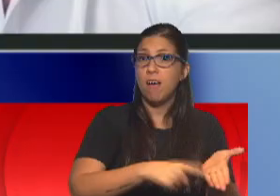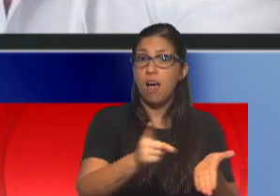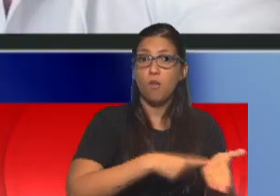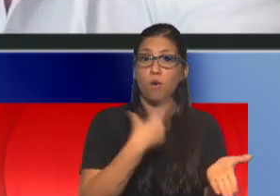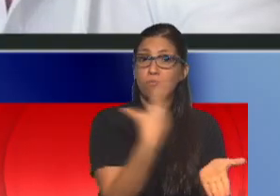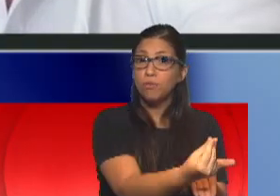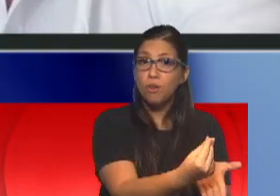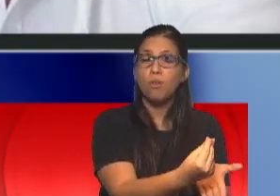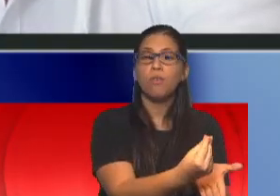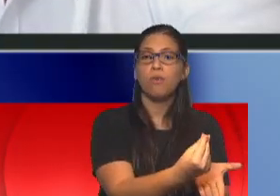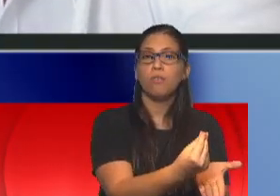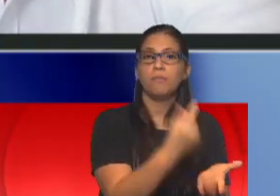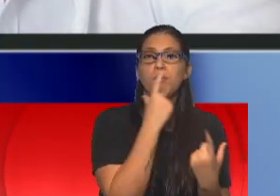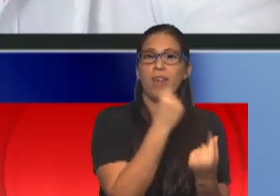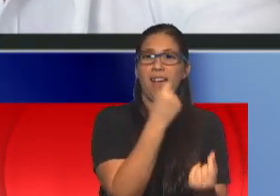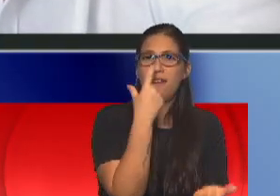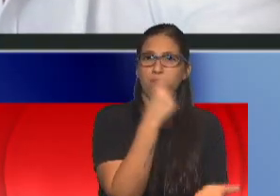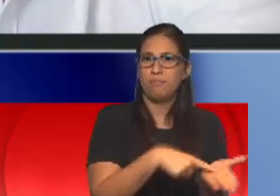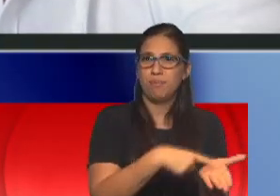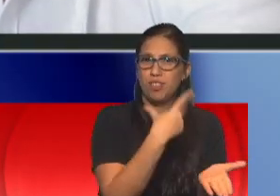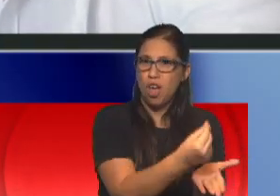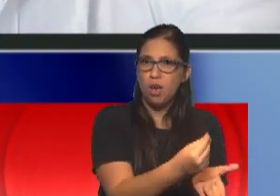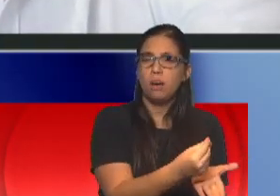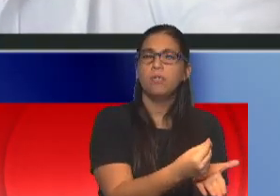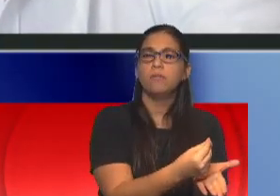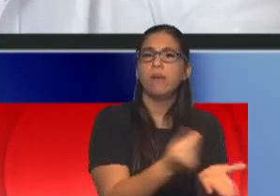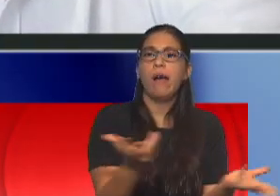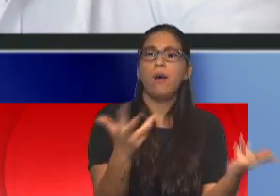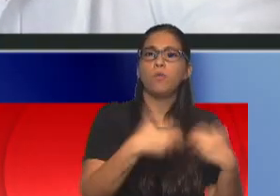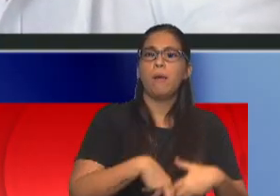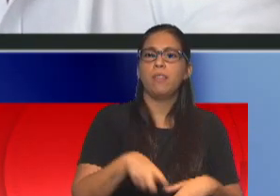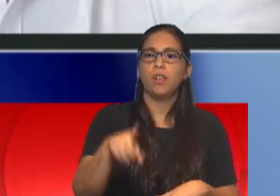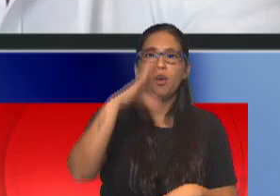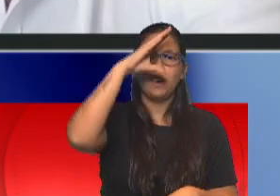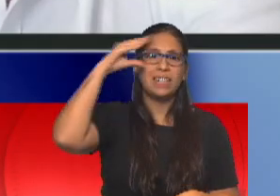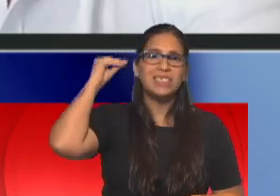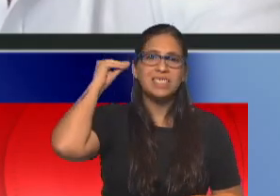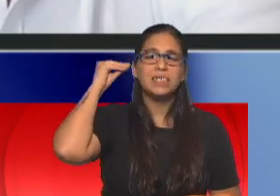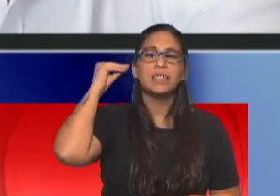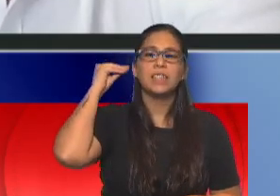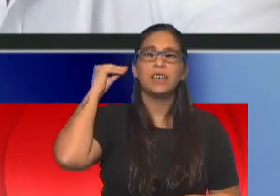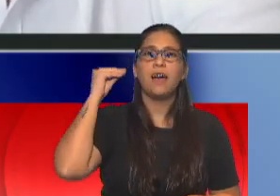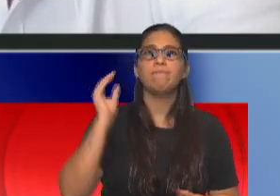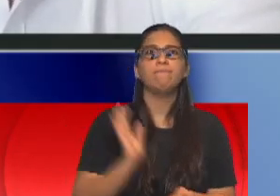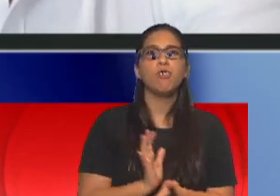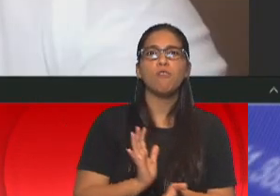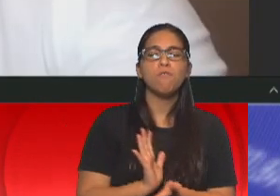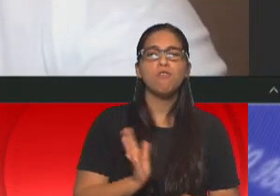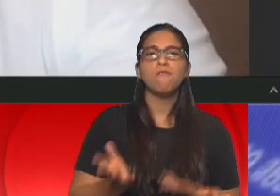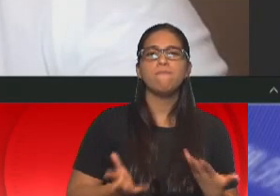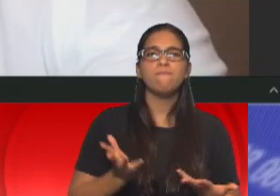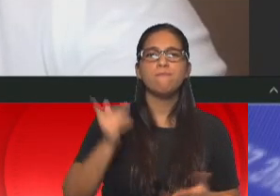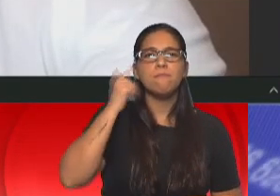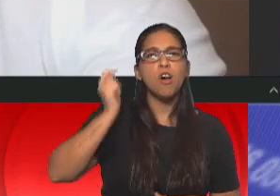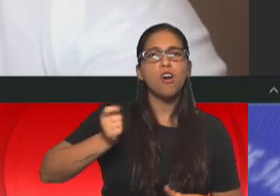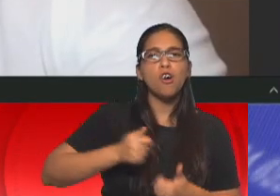rechazando, por ejemplo, el recurso de queja, sí. Cristina Fernández, es como si la Corte hubiera hecho